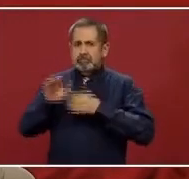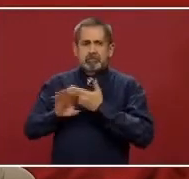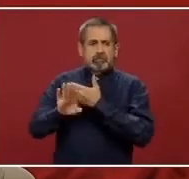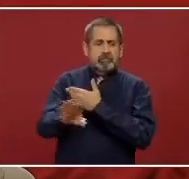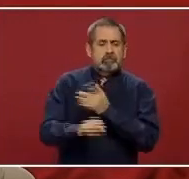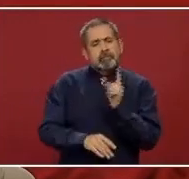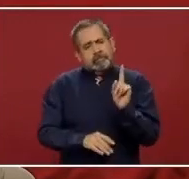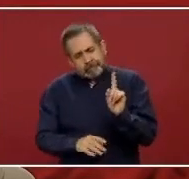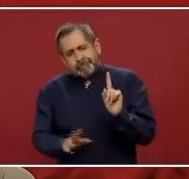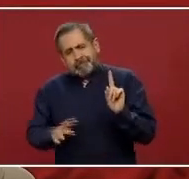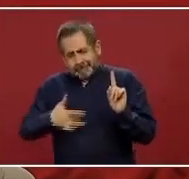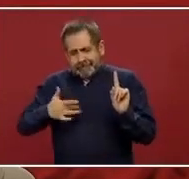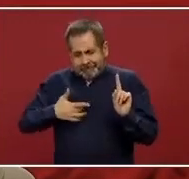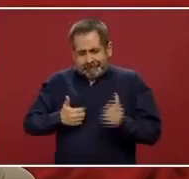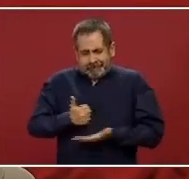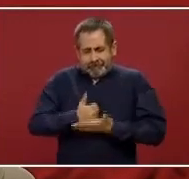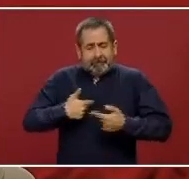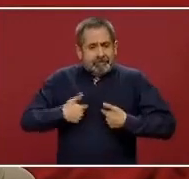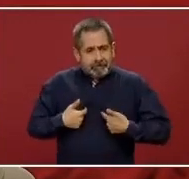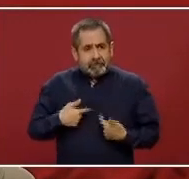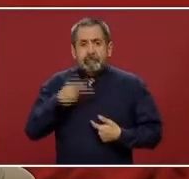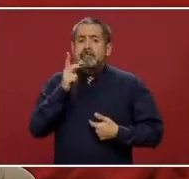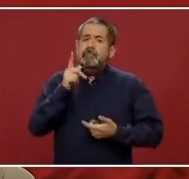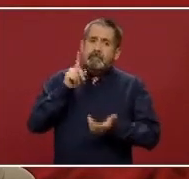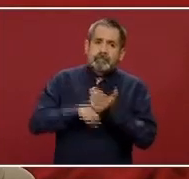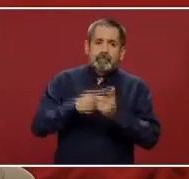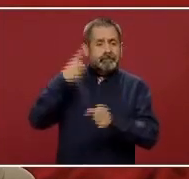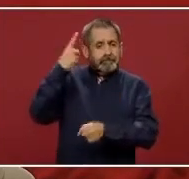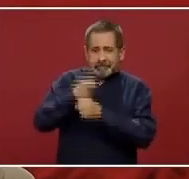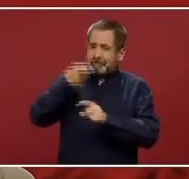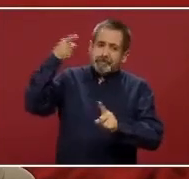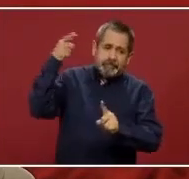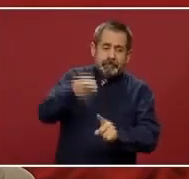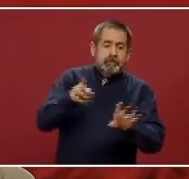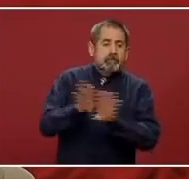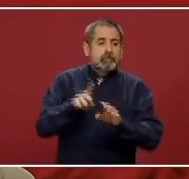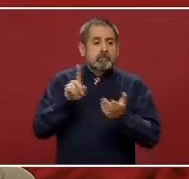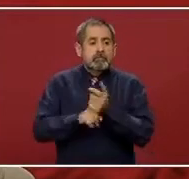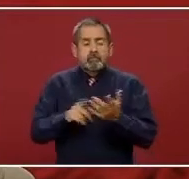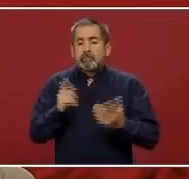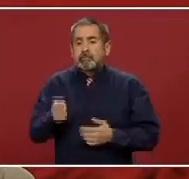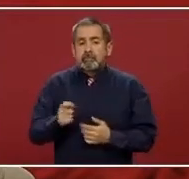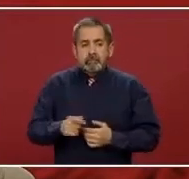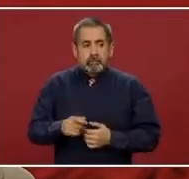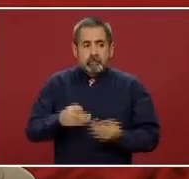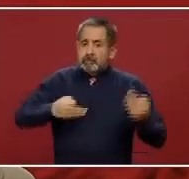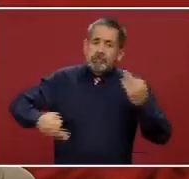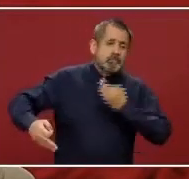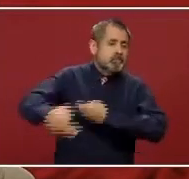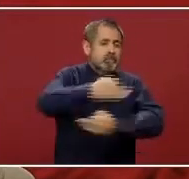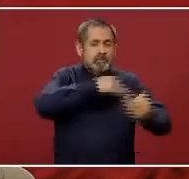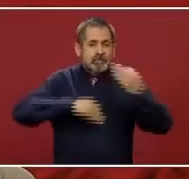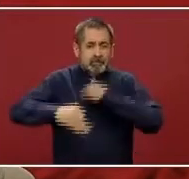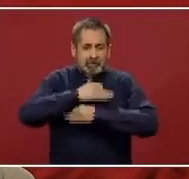solo una parte de la historia. El efecto principal es un efecto solidario.